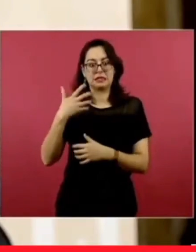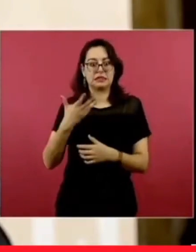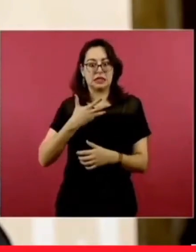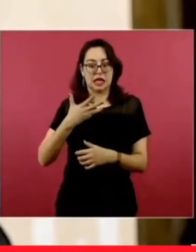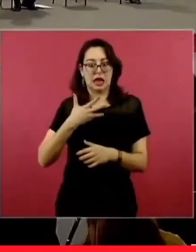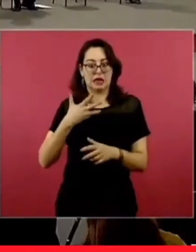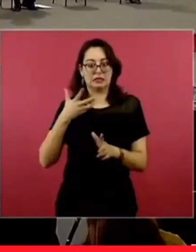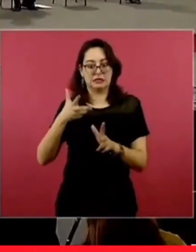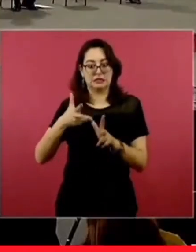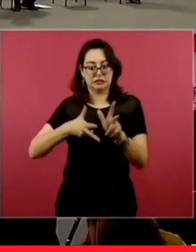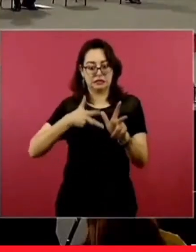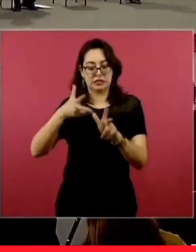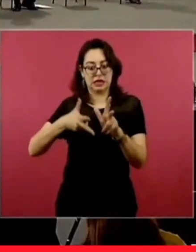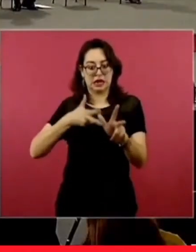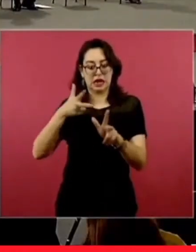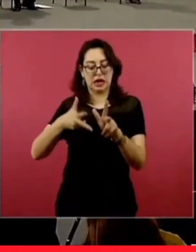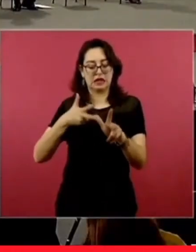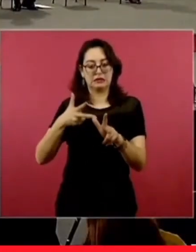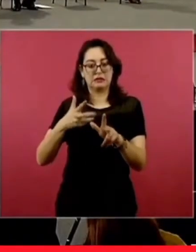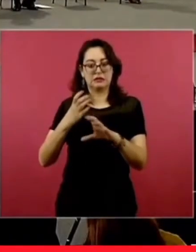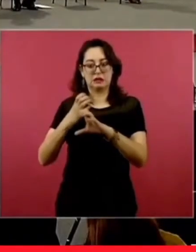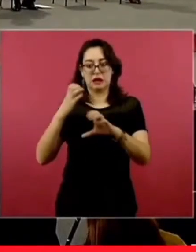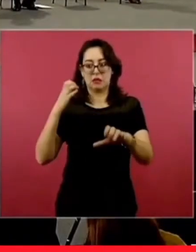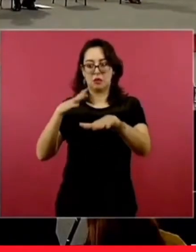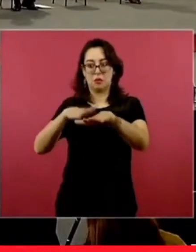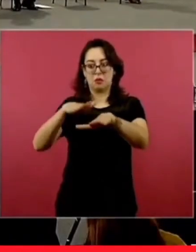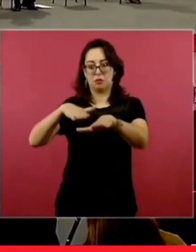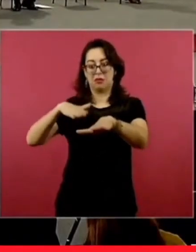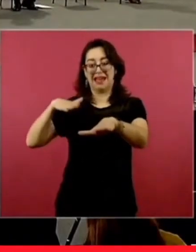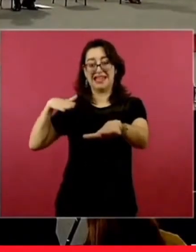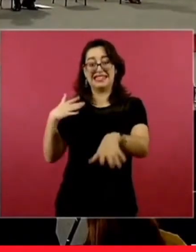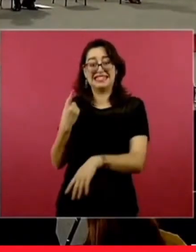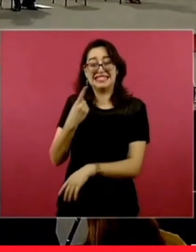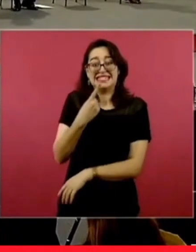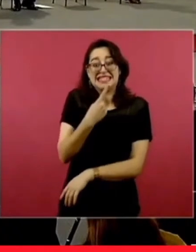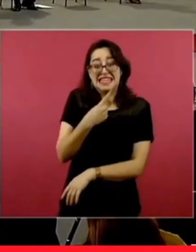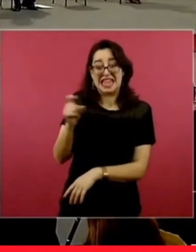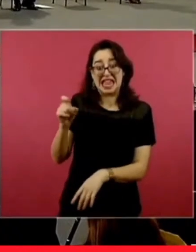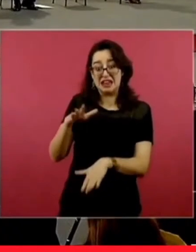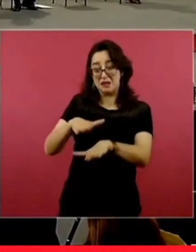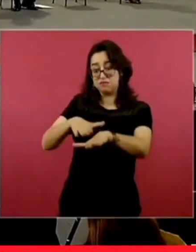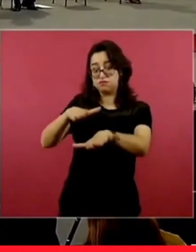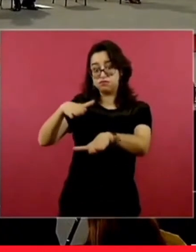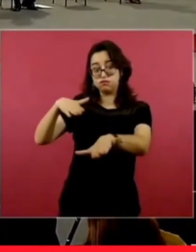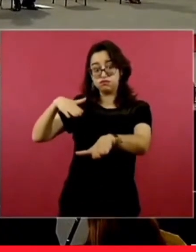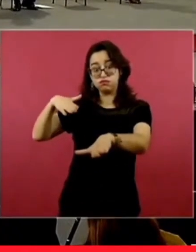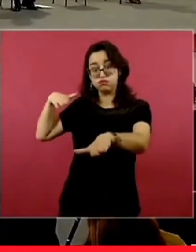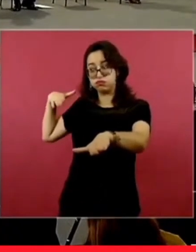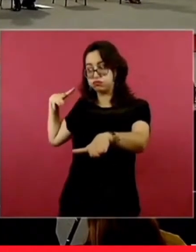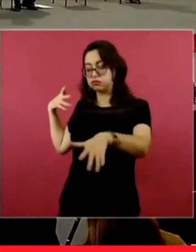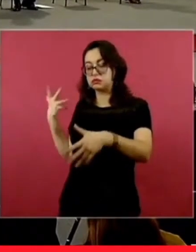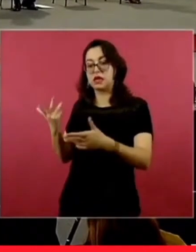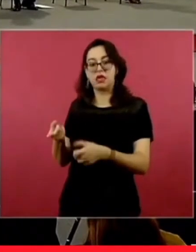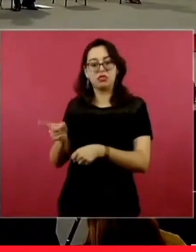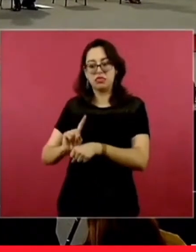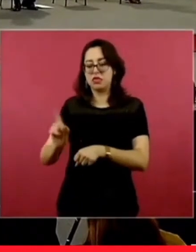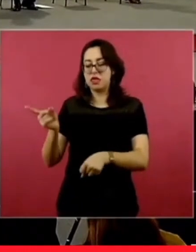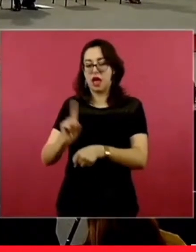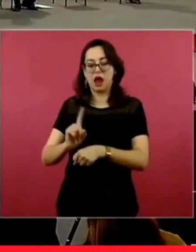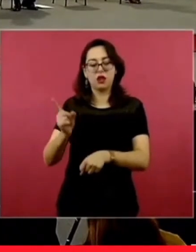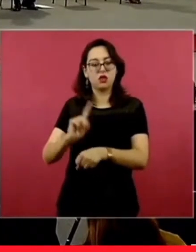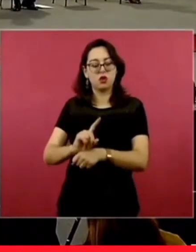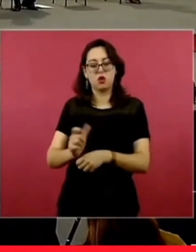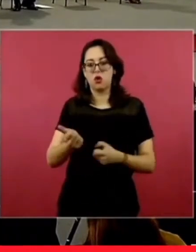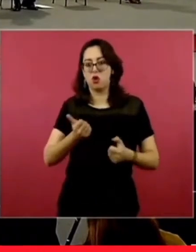trenes unitarios de 100 carros diarios, lo cual pues representa una interferencia muy seria para la operación